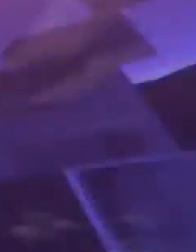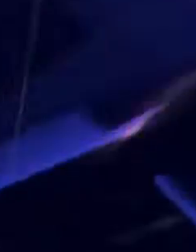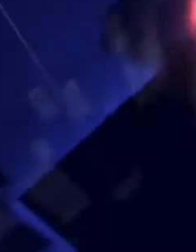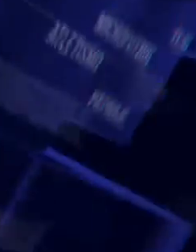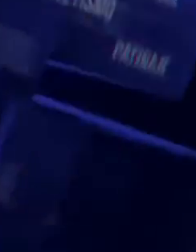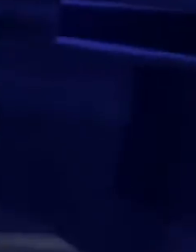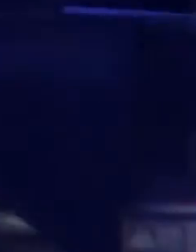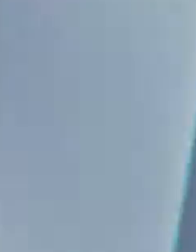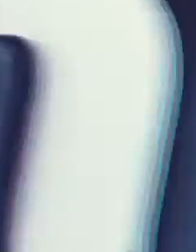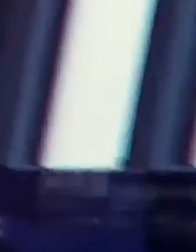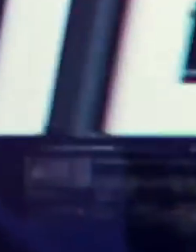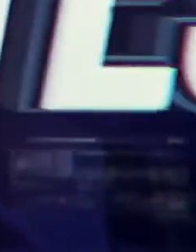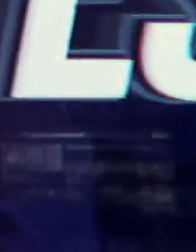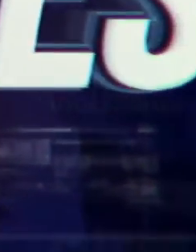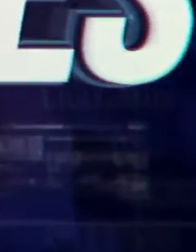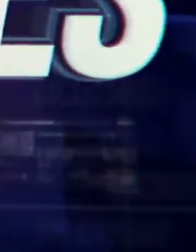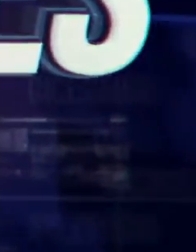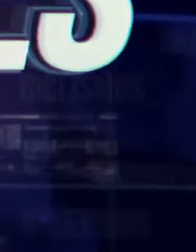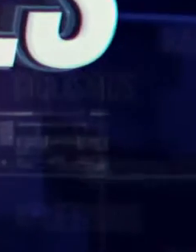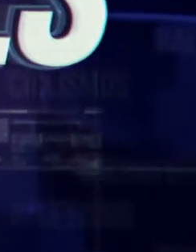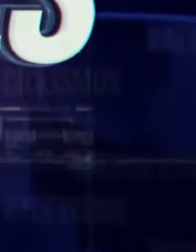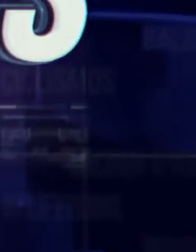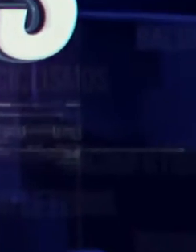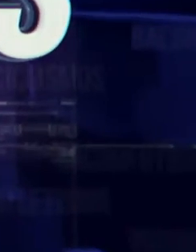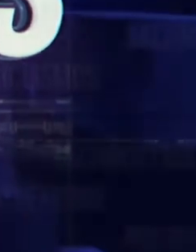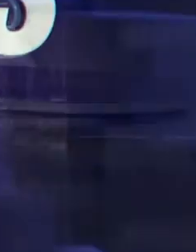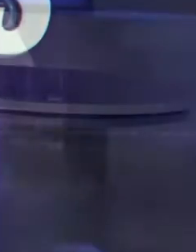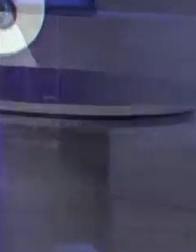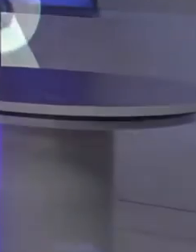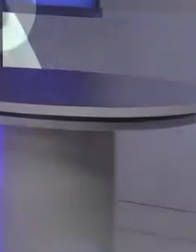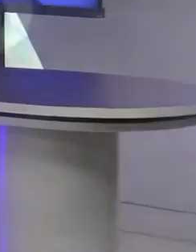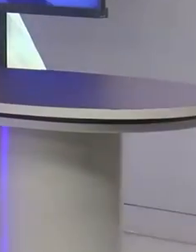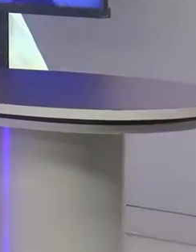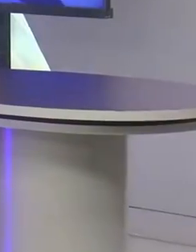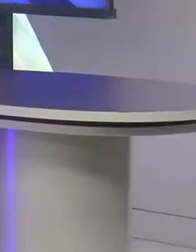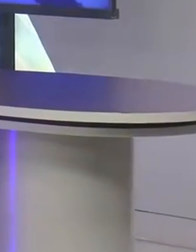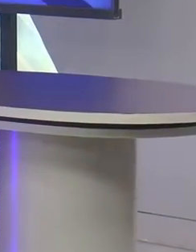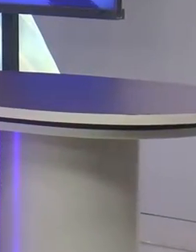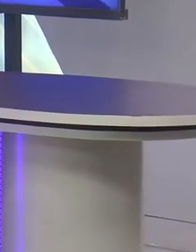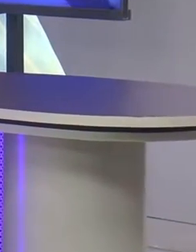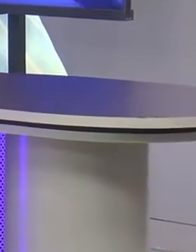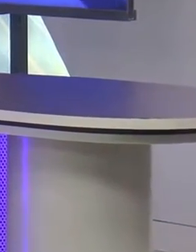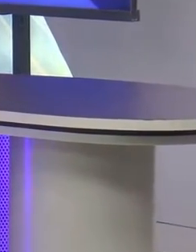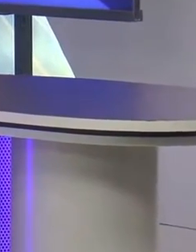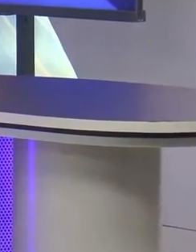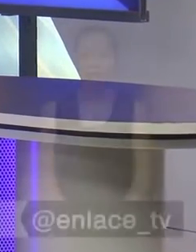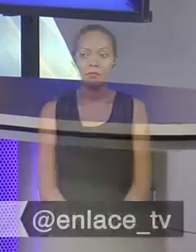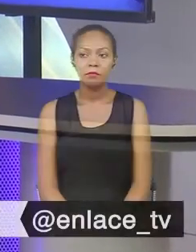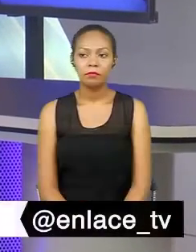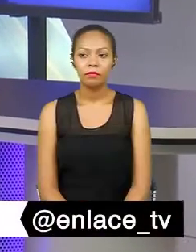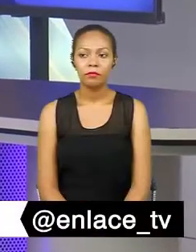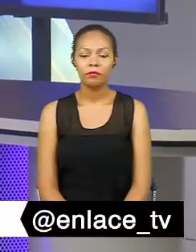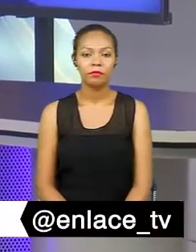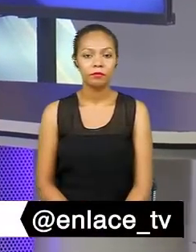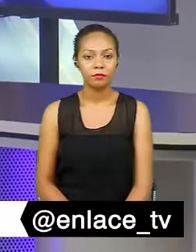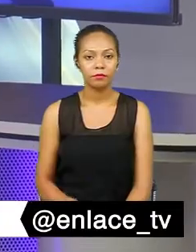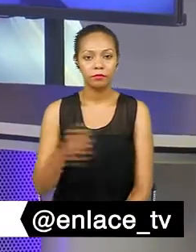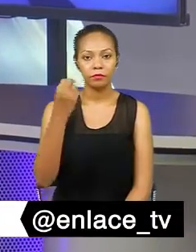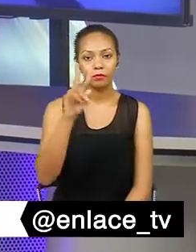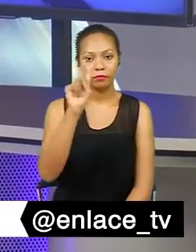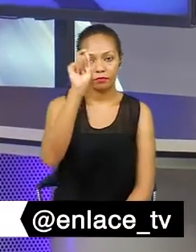Dos 12:29 minutos del mediodía y ya está aquí toda